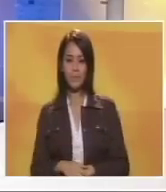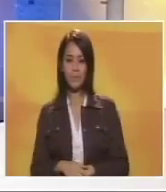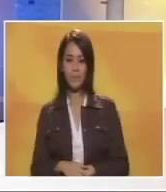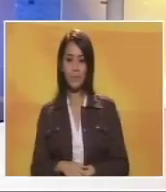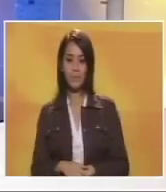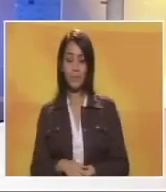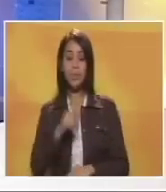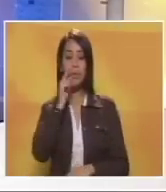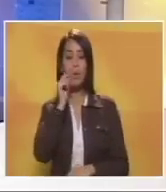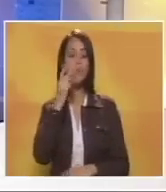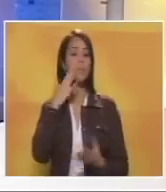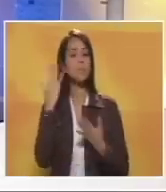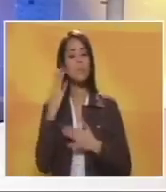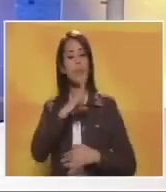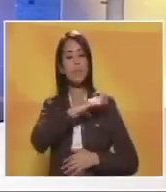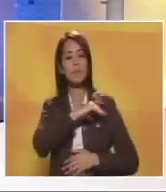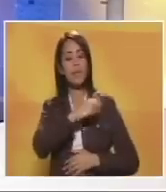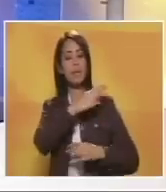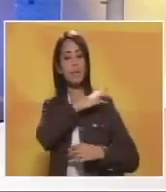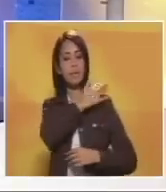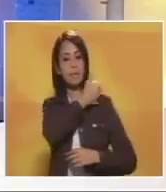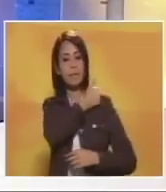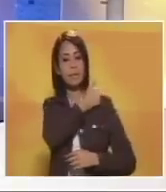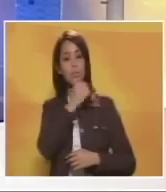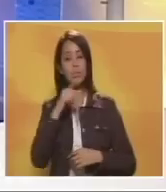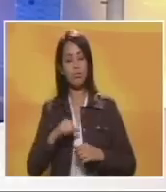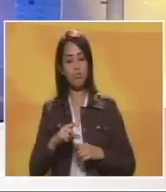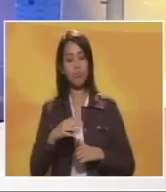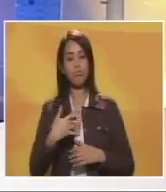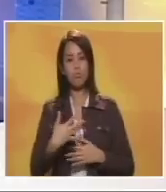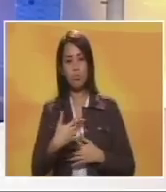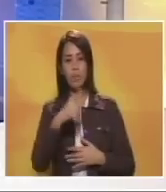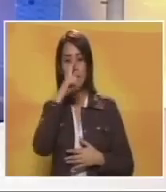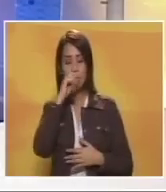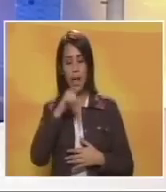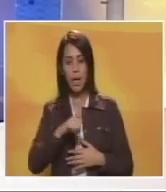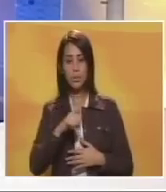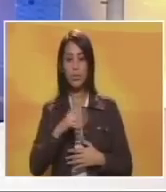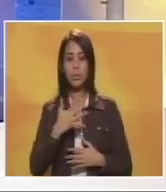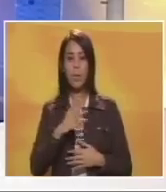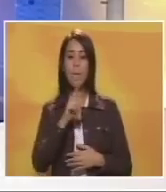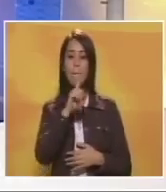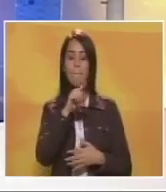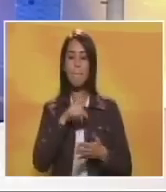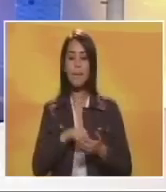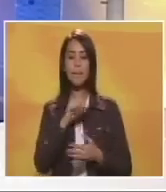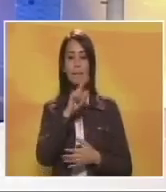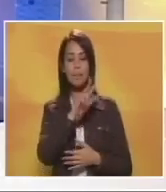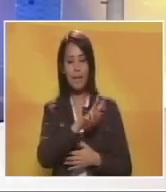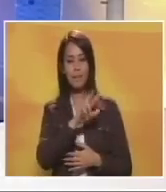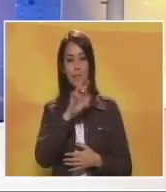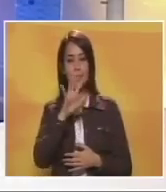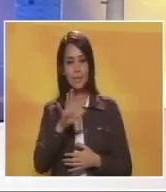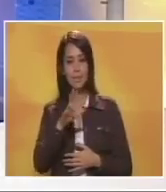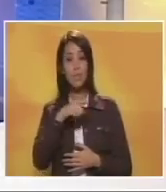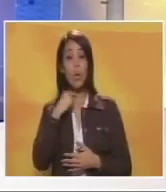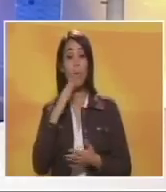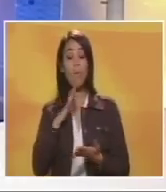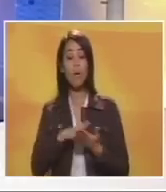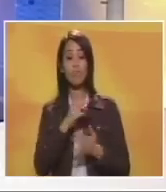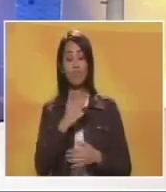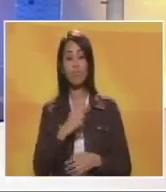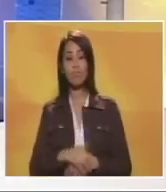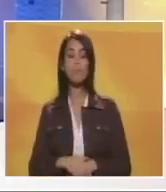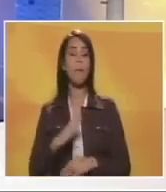Douglas Rico, director del CICPC, aseguró que en lo que va de 2018 se han cometido 1.035 homicidios, menos que en el